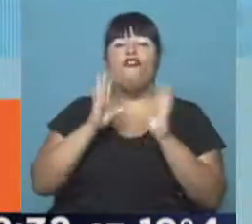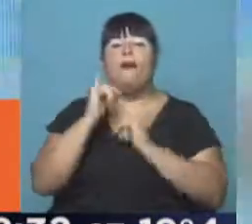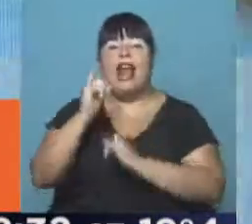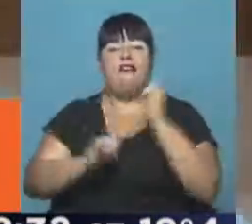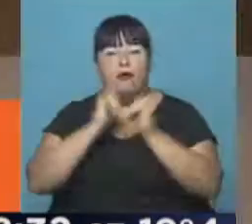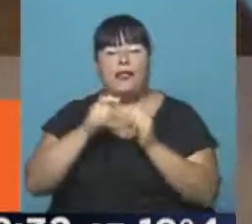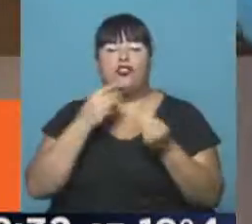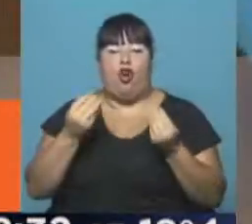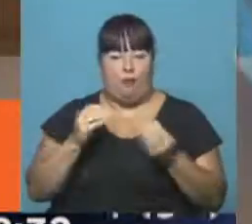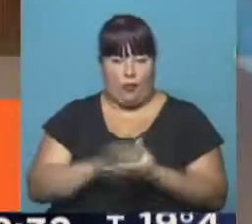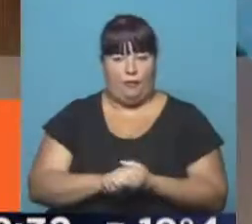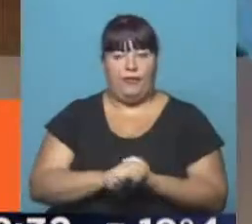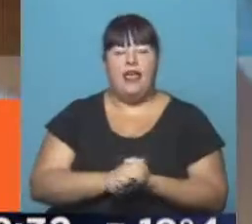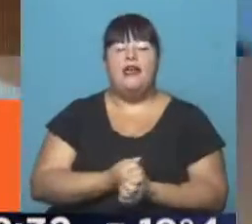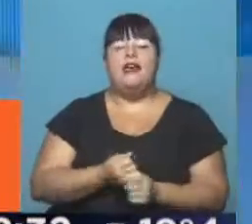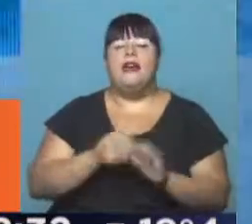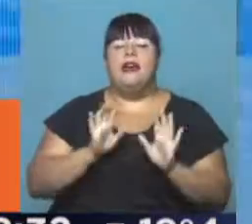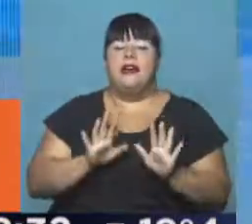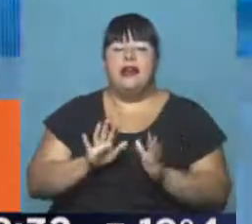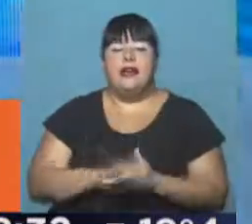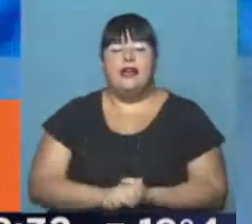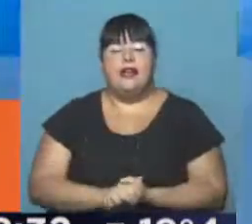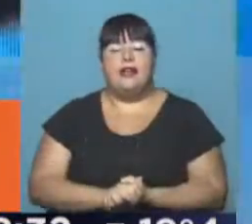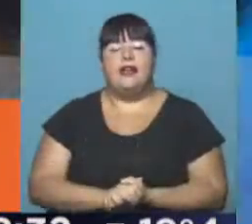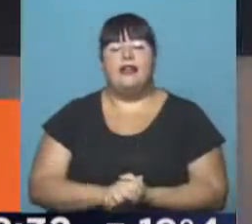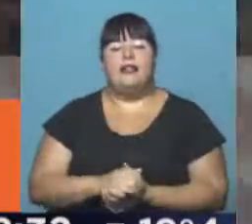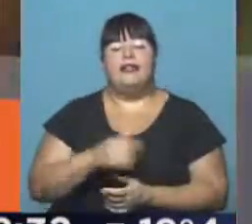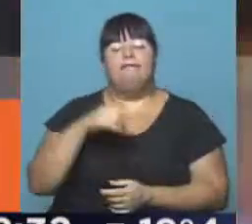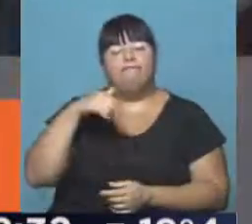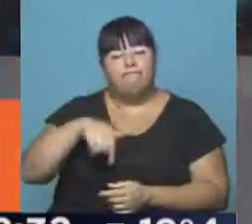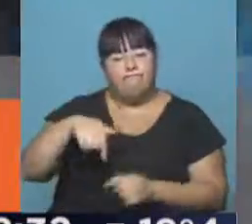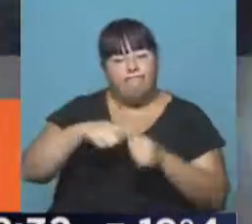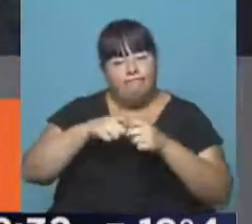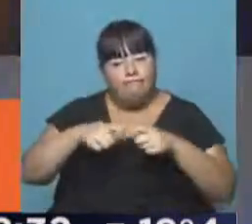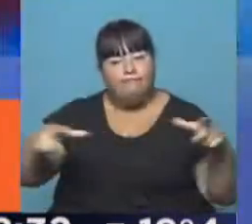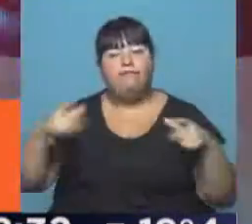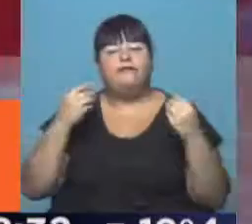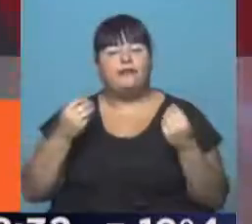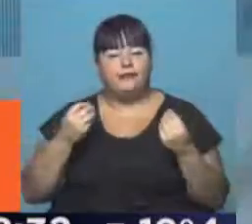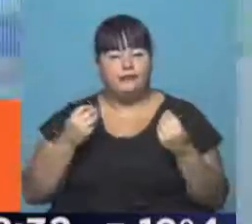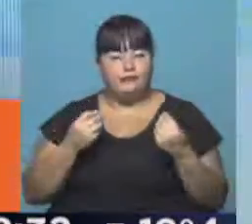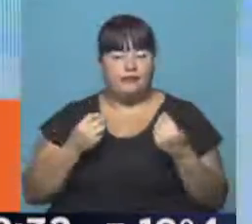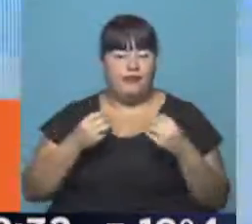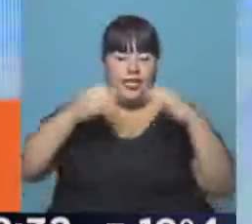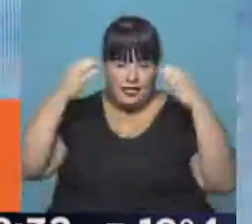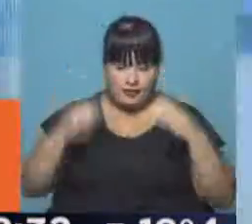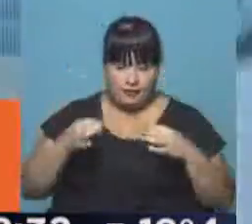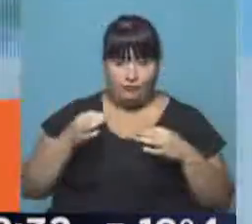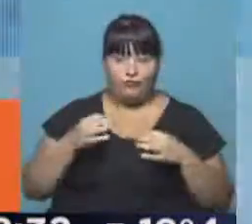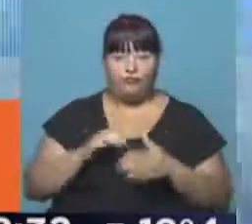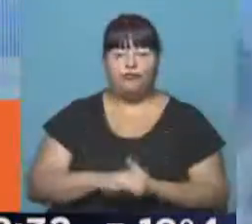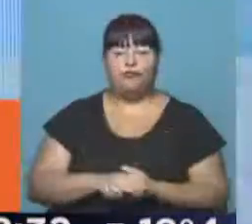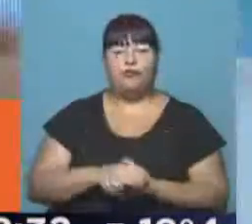datos, al uso de la información. Claro. Lo que se está dando es particularmente un